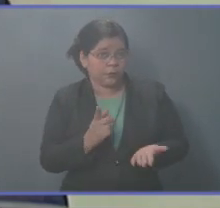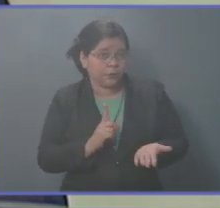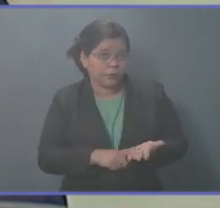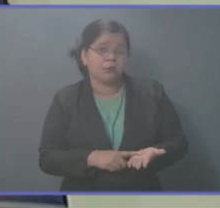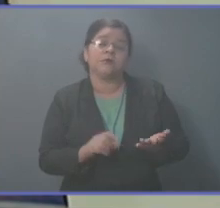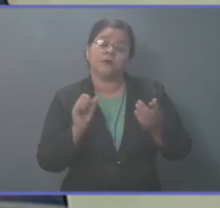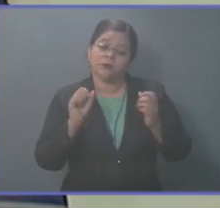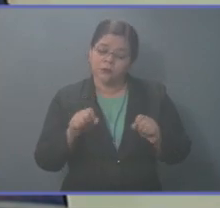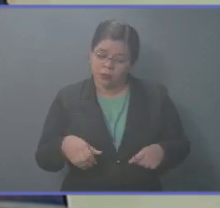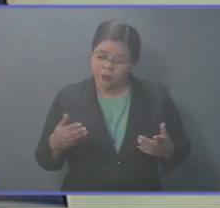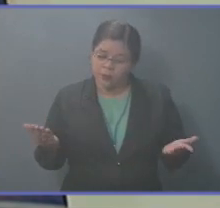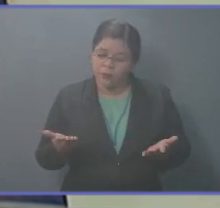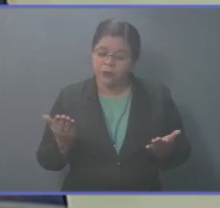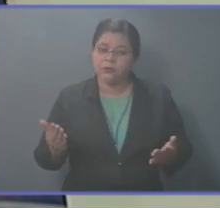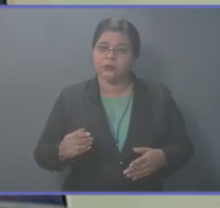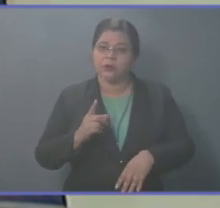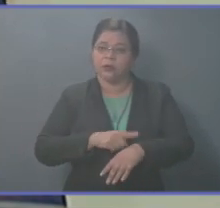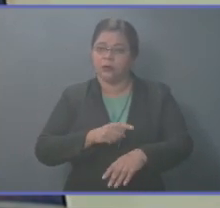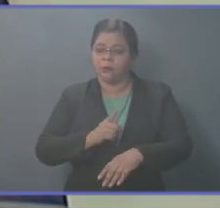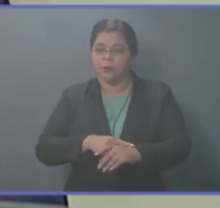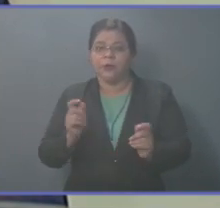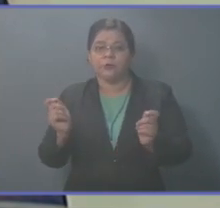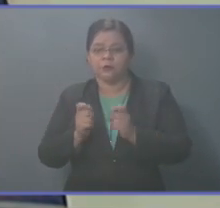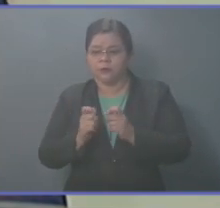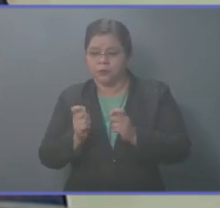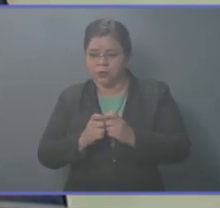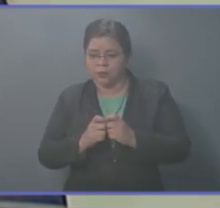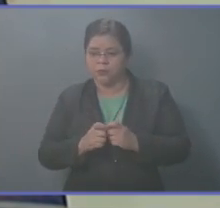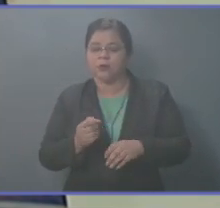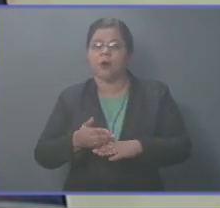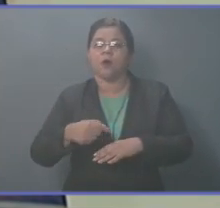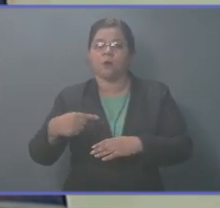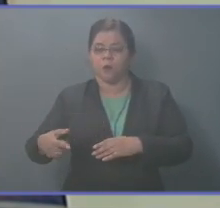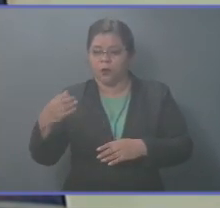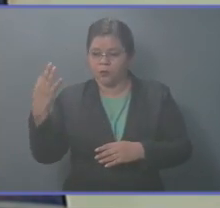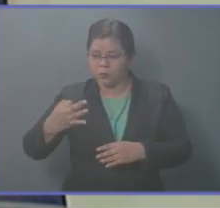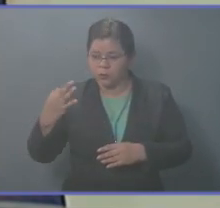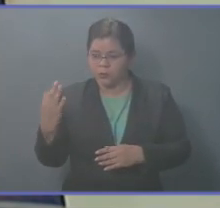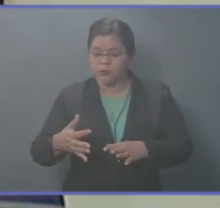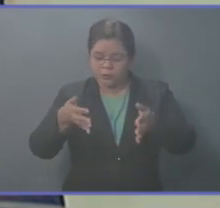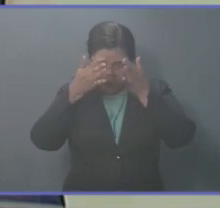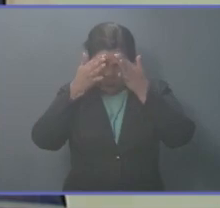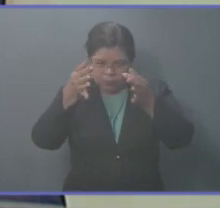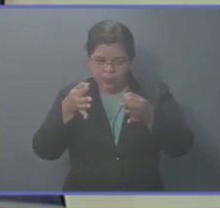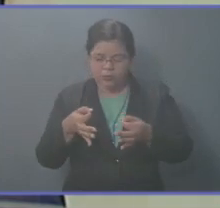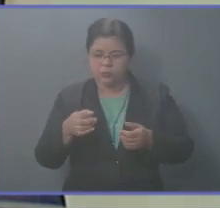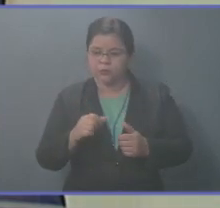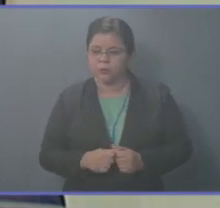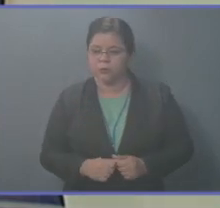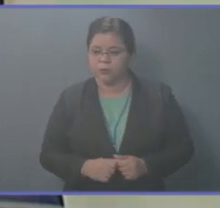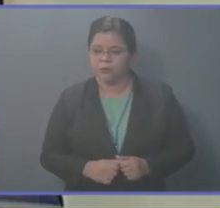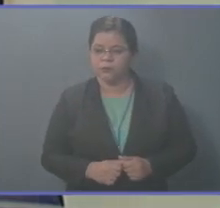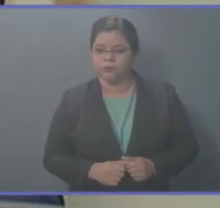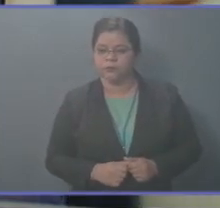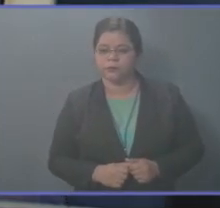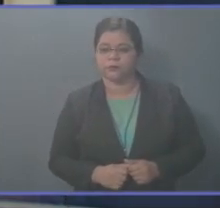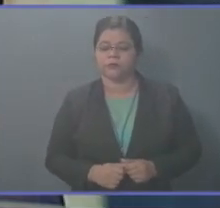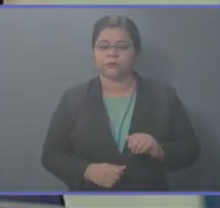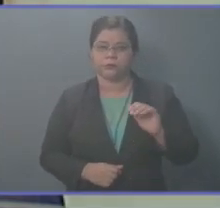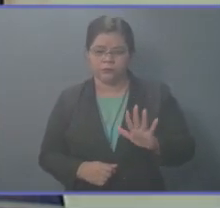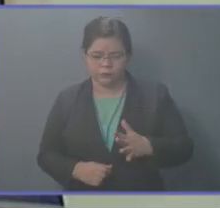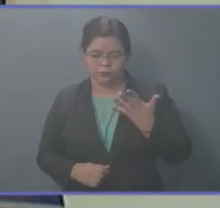será realizada en el momento procesal oportuno cuando sea necesario tomar una decisión de fondo.